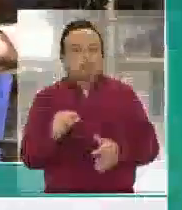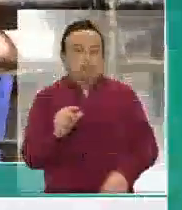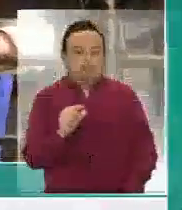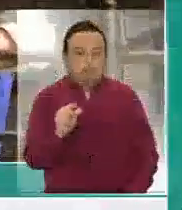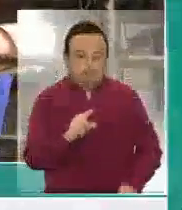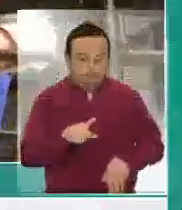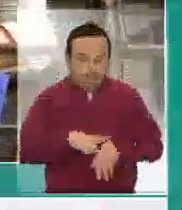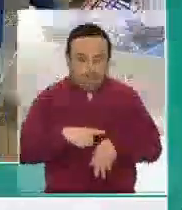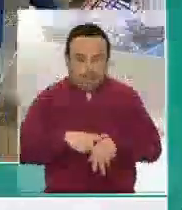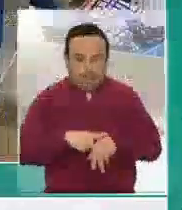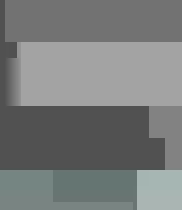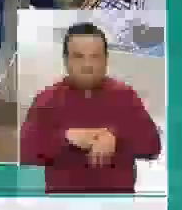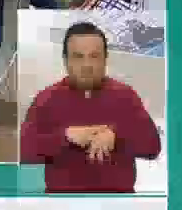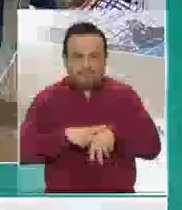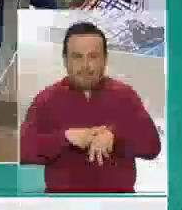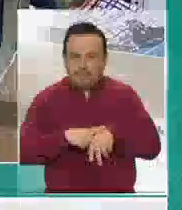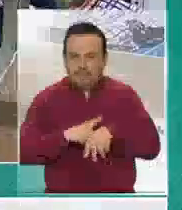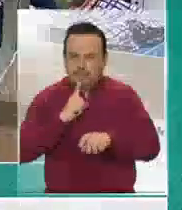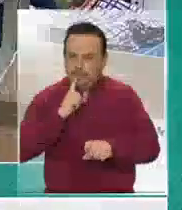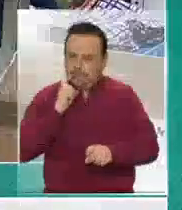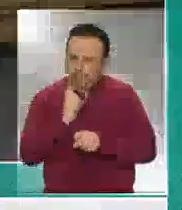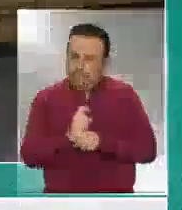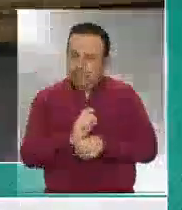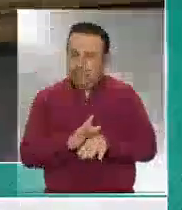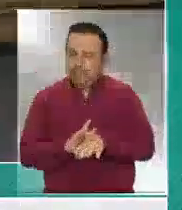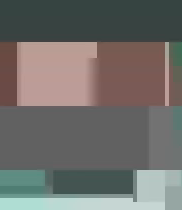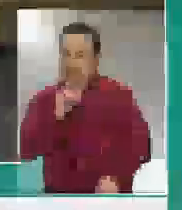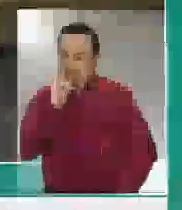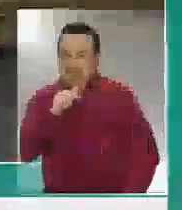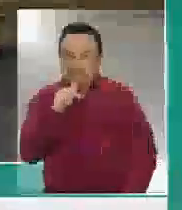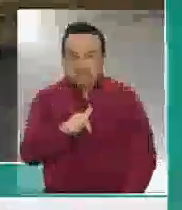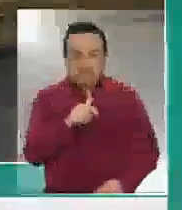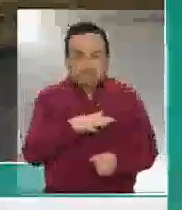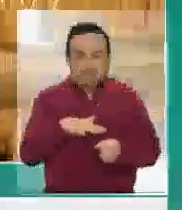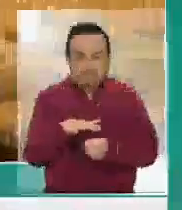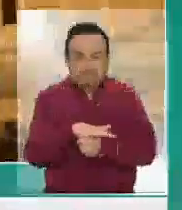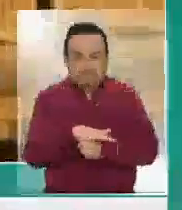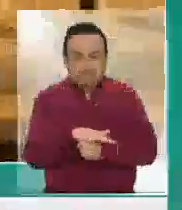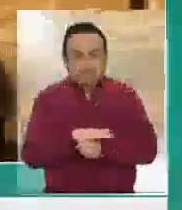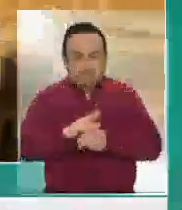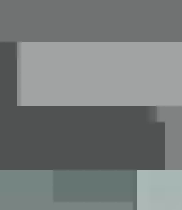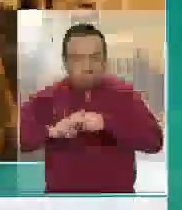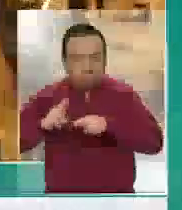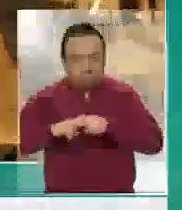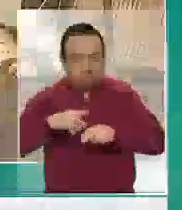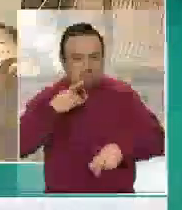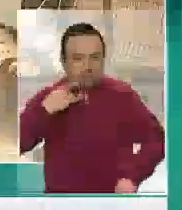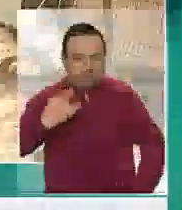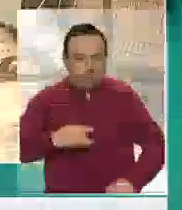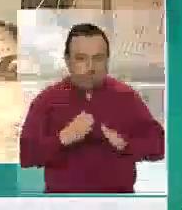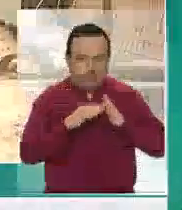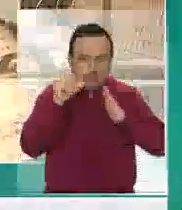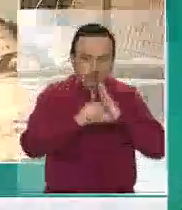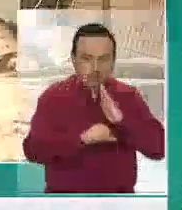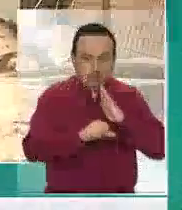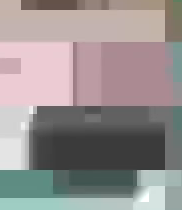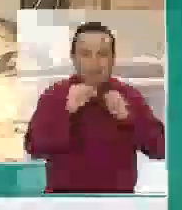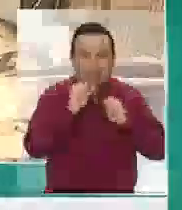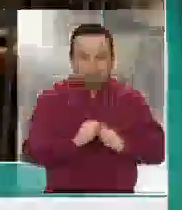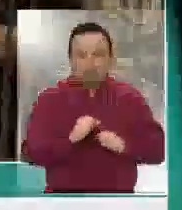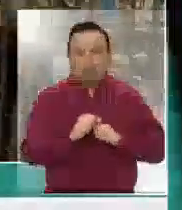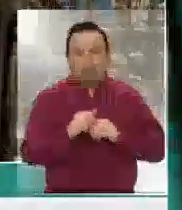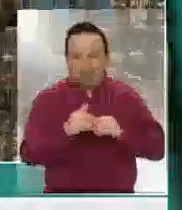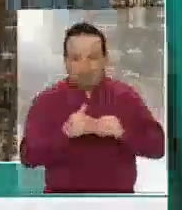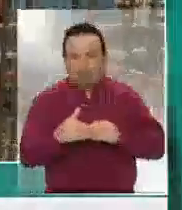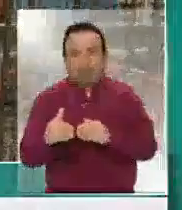breve pero severo sea el arreglo sanitario, mejor podemos terminar.